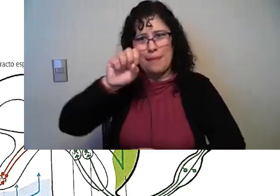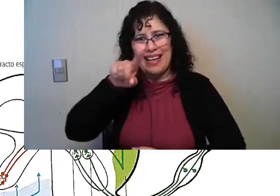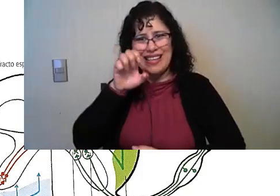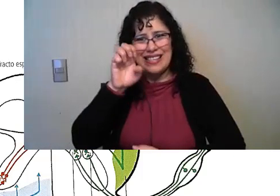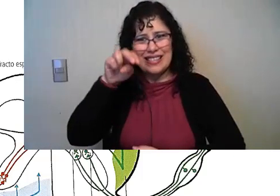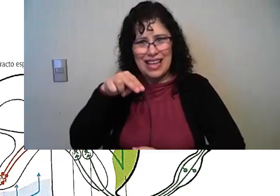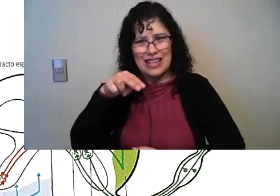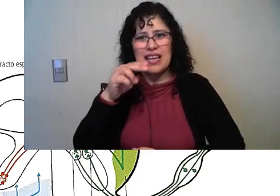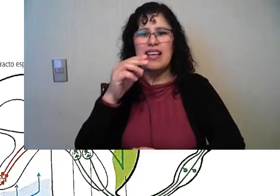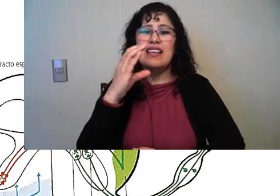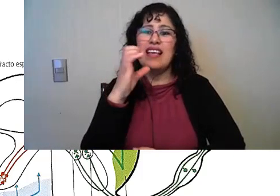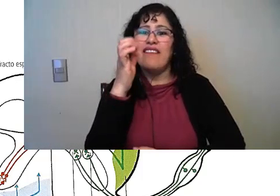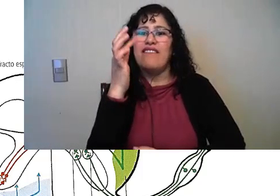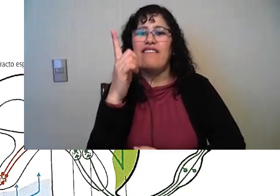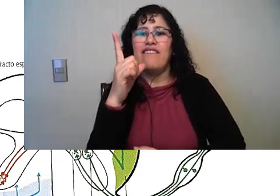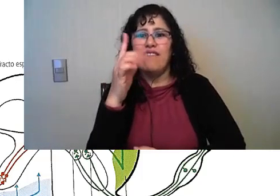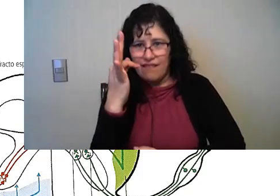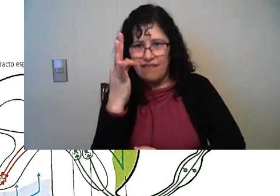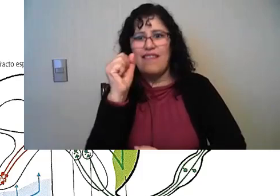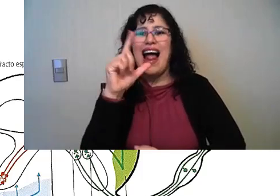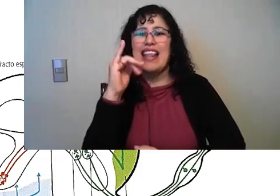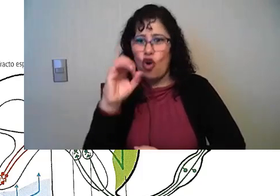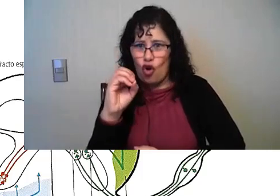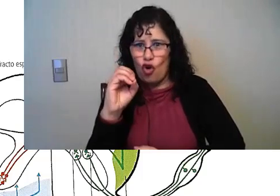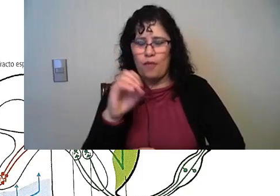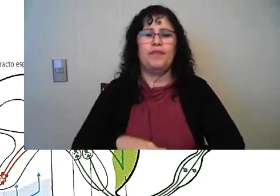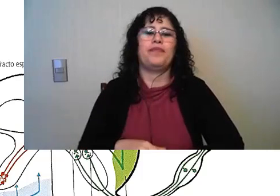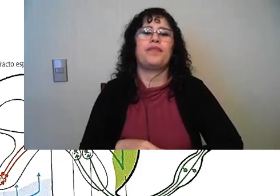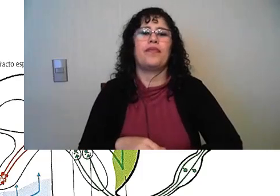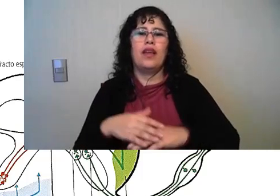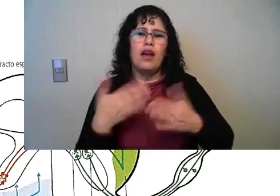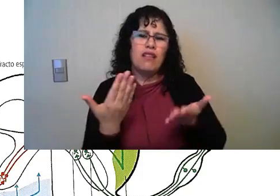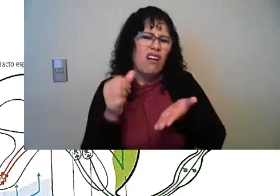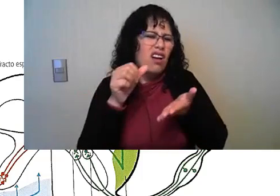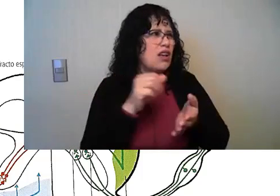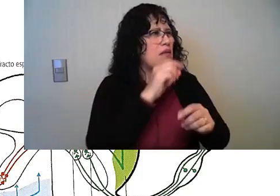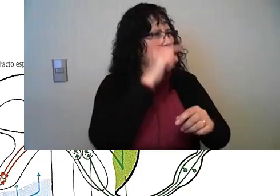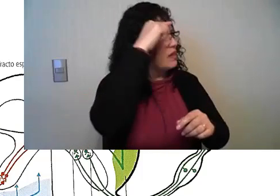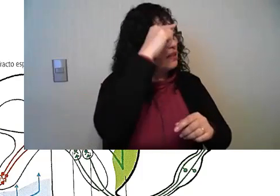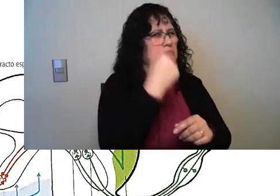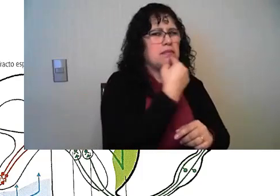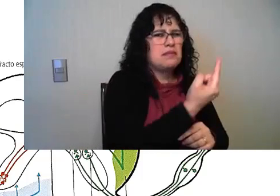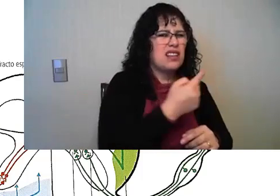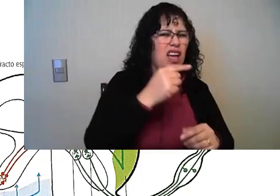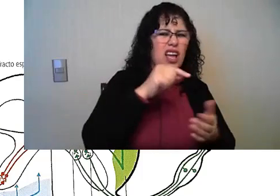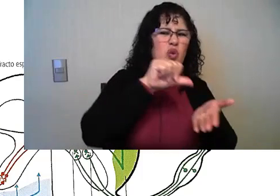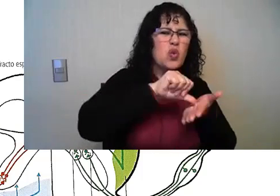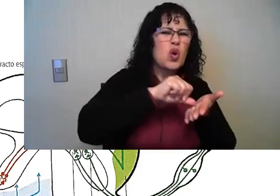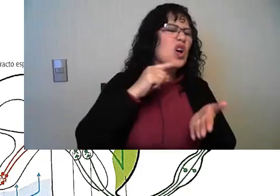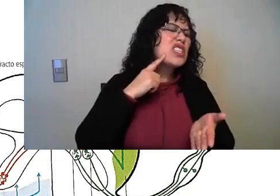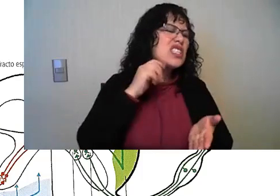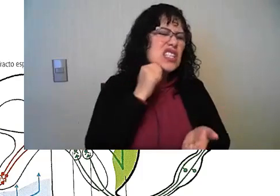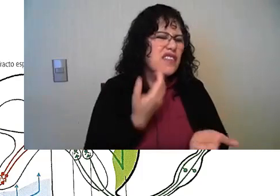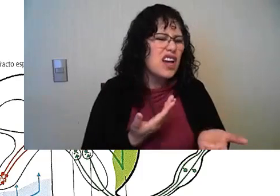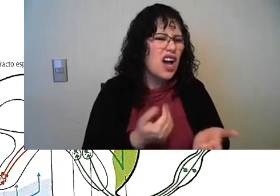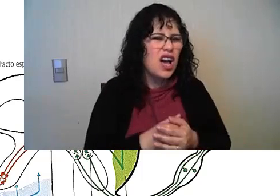Profe, una consulta. ¿Ya? Los núcleos serían como como los fascículos o